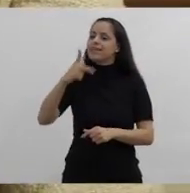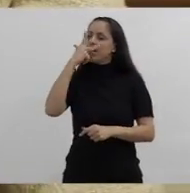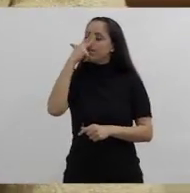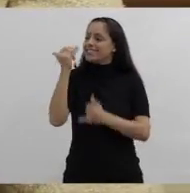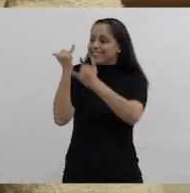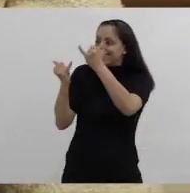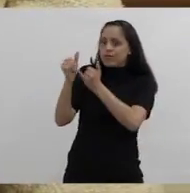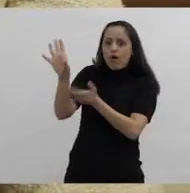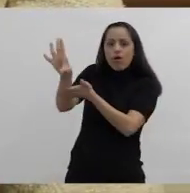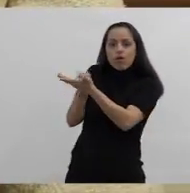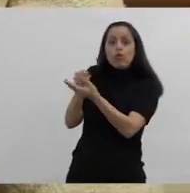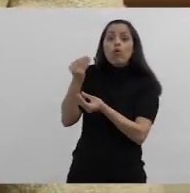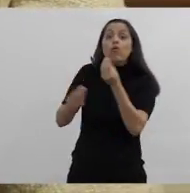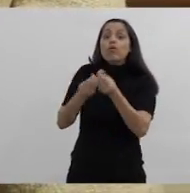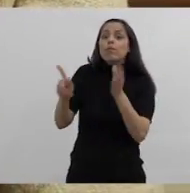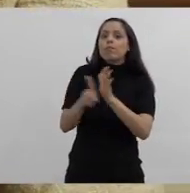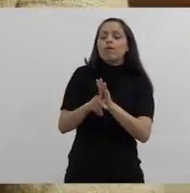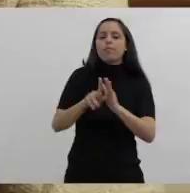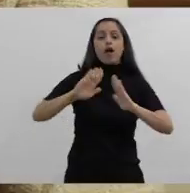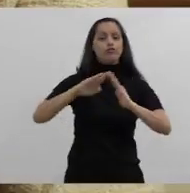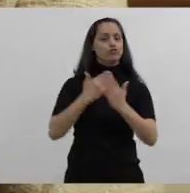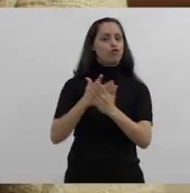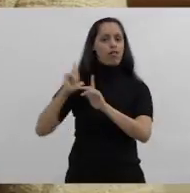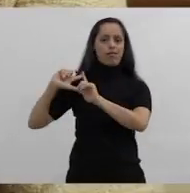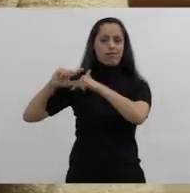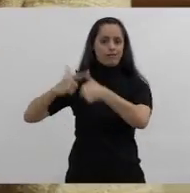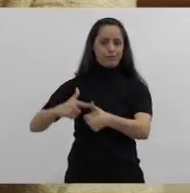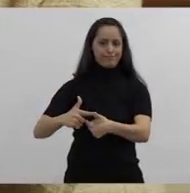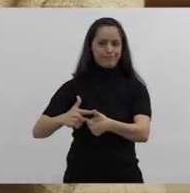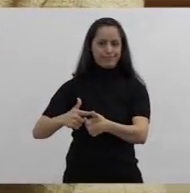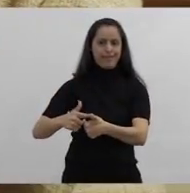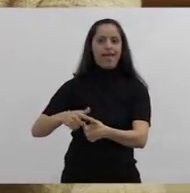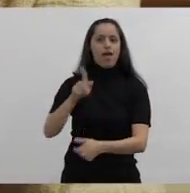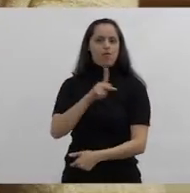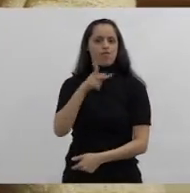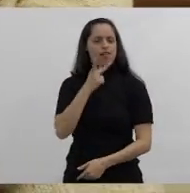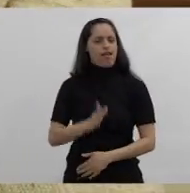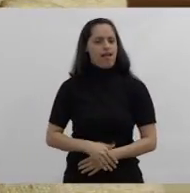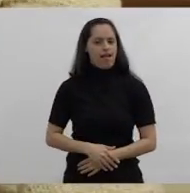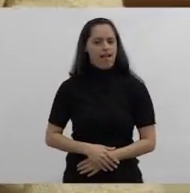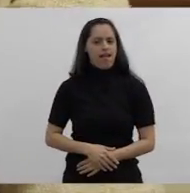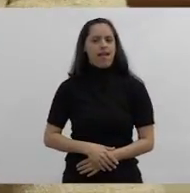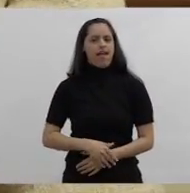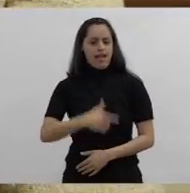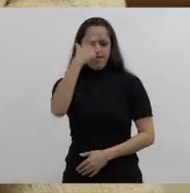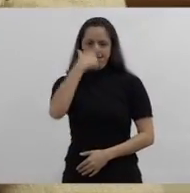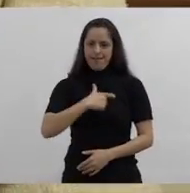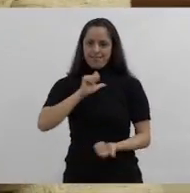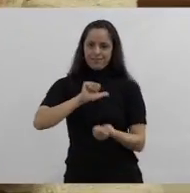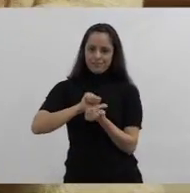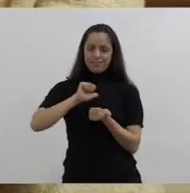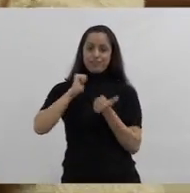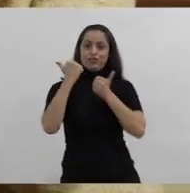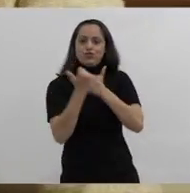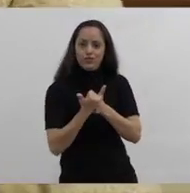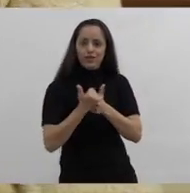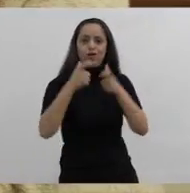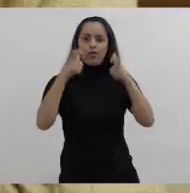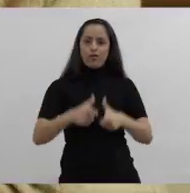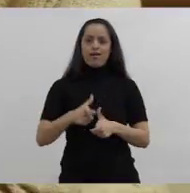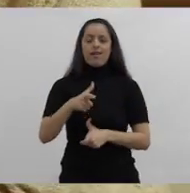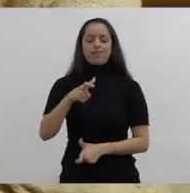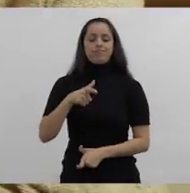que reprodujeran las características de una escuela tradicional. Entonces los profesores hicieron de alumnos, una profesora hizo